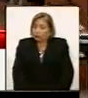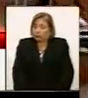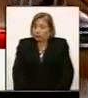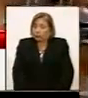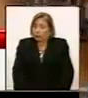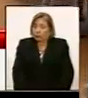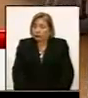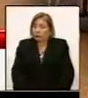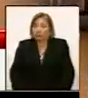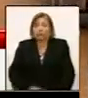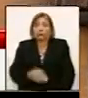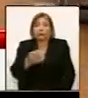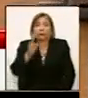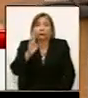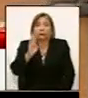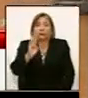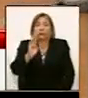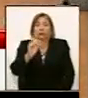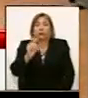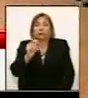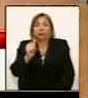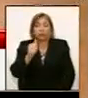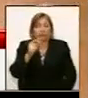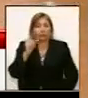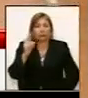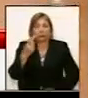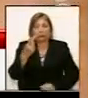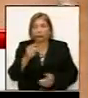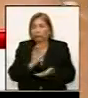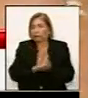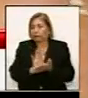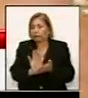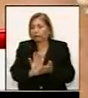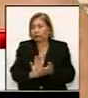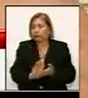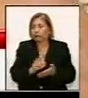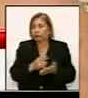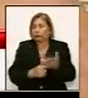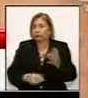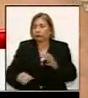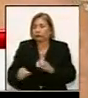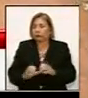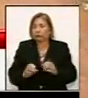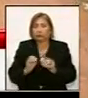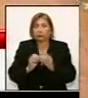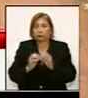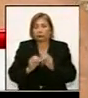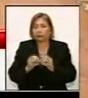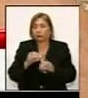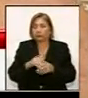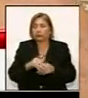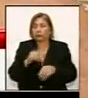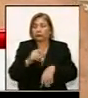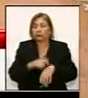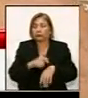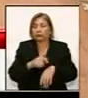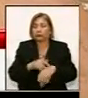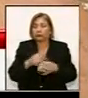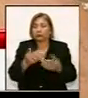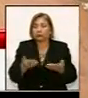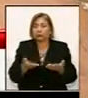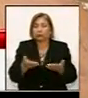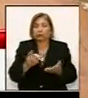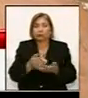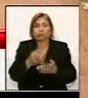La palabra a la comisaria Karina Mitteta. Gracias, presidente. Primero, rechazar que haya habido irregularidades en el momento de la admisión de